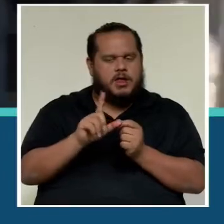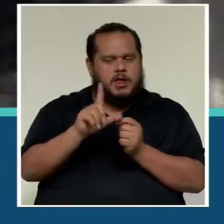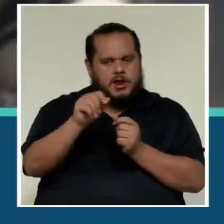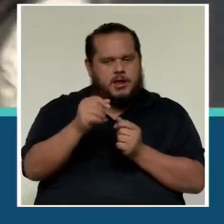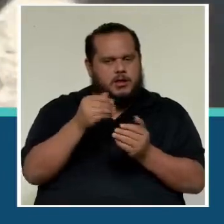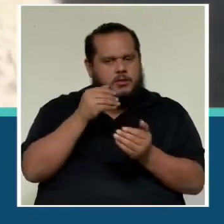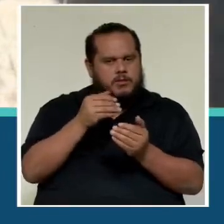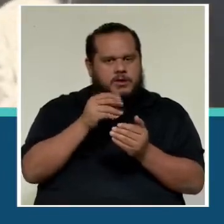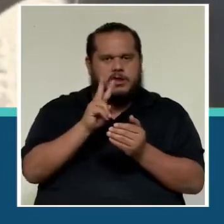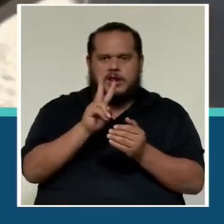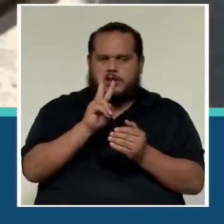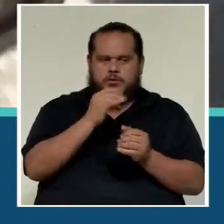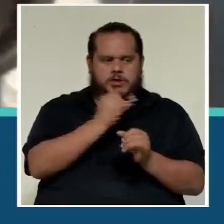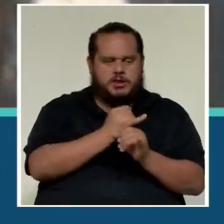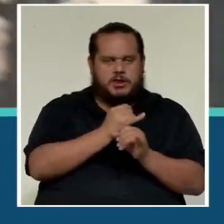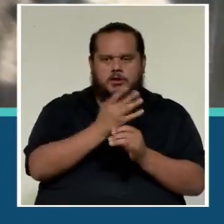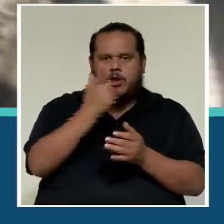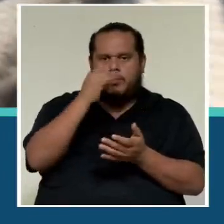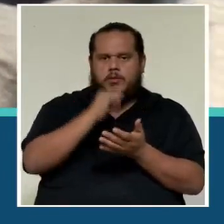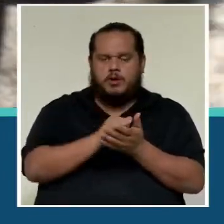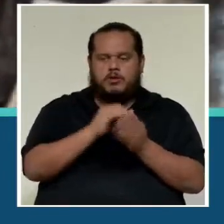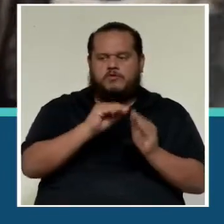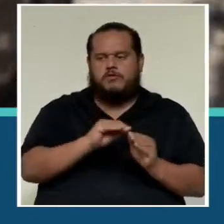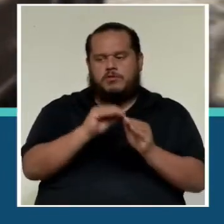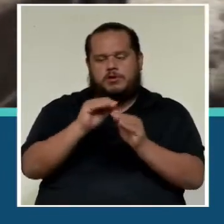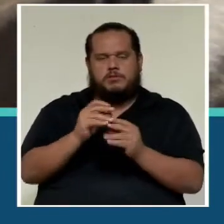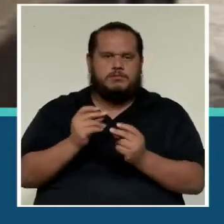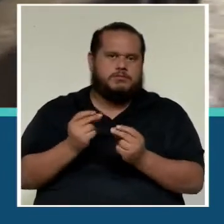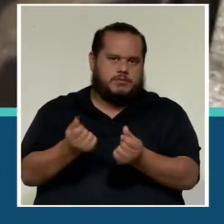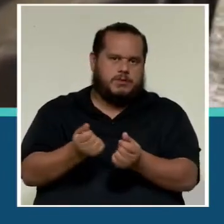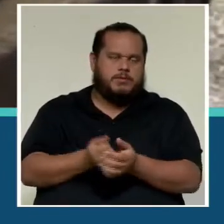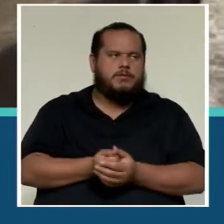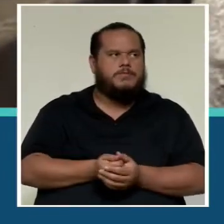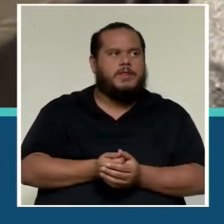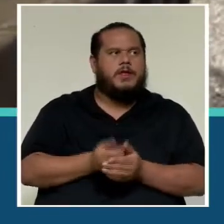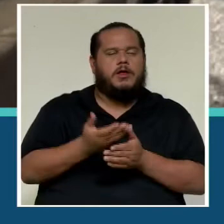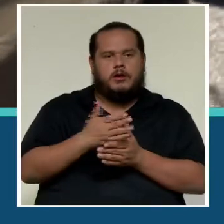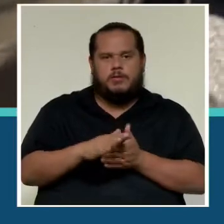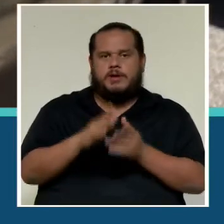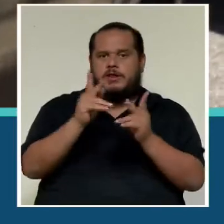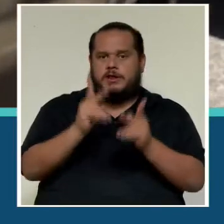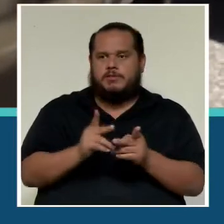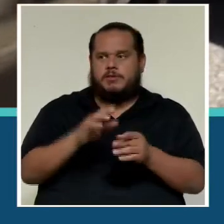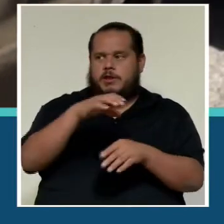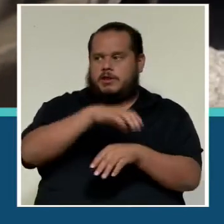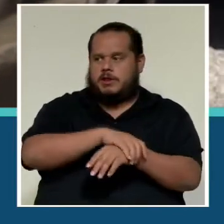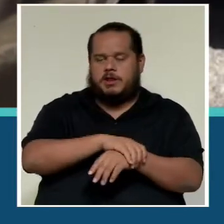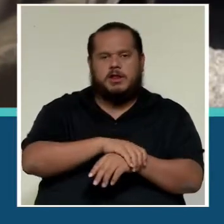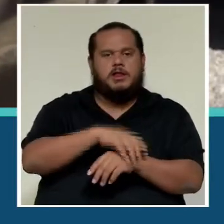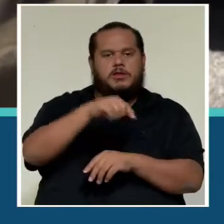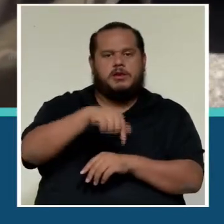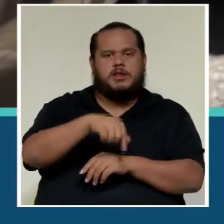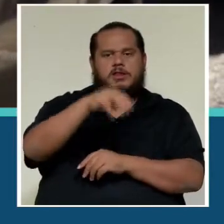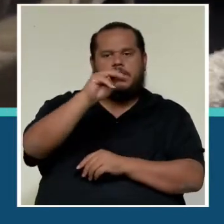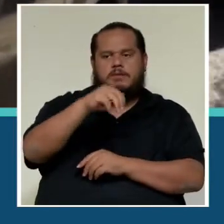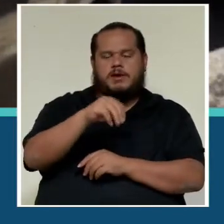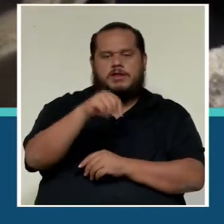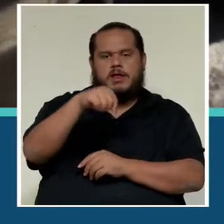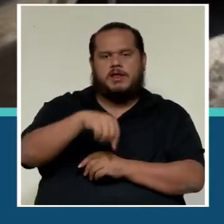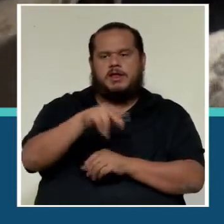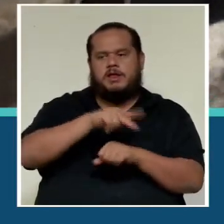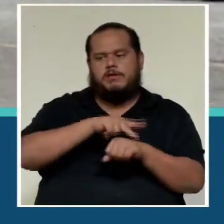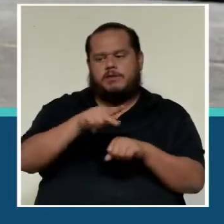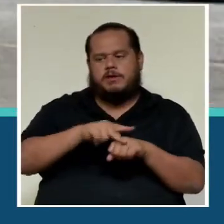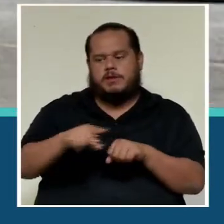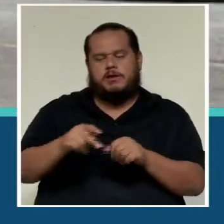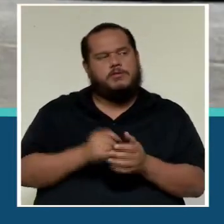las 2 instalaciones, por lo cual fue un traslado bastante rápido como parte de las personas detenidas durante este martes aquí en Pérez